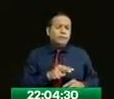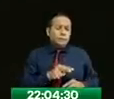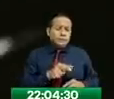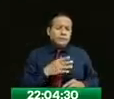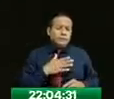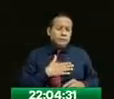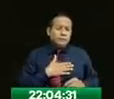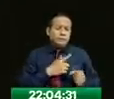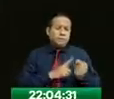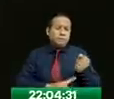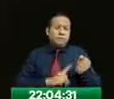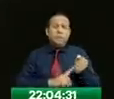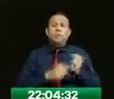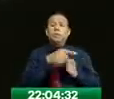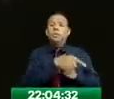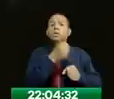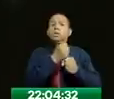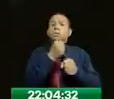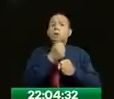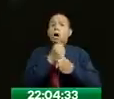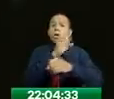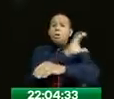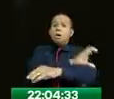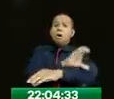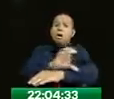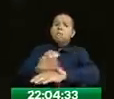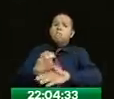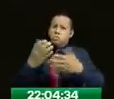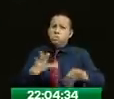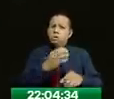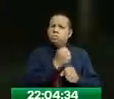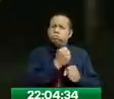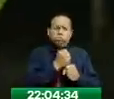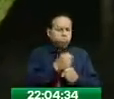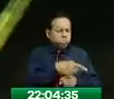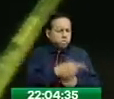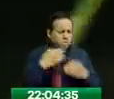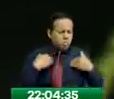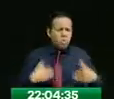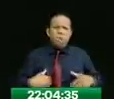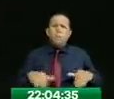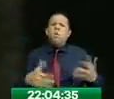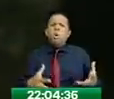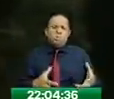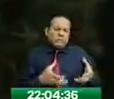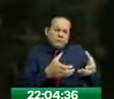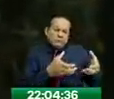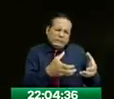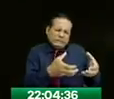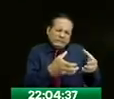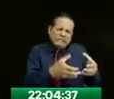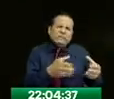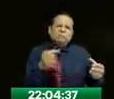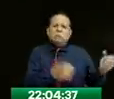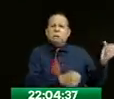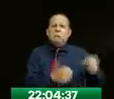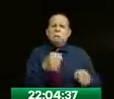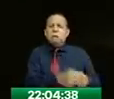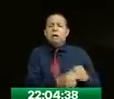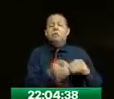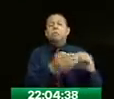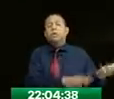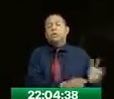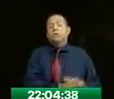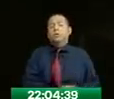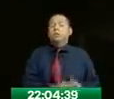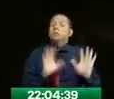El joven se dedicaba a labores de campo. El cuerpo presentaba signos de violencia. Se presume que fue víctima de una venganza. Personas que habían estado por aquí,